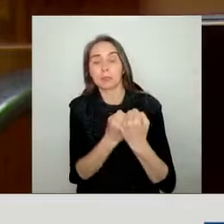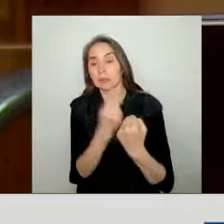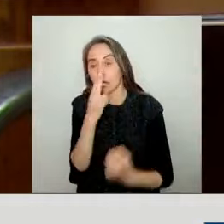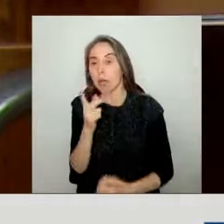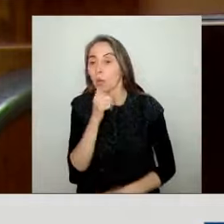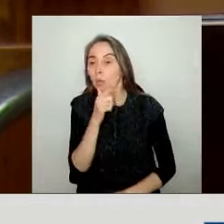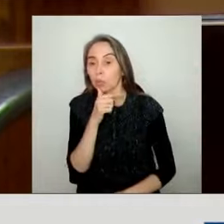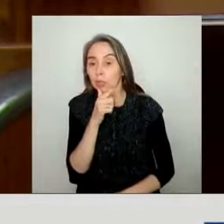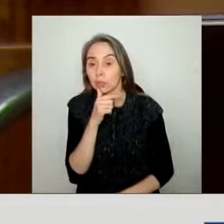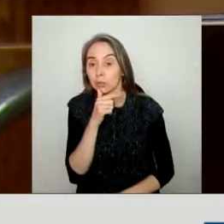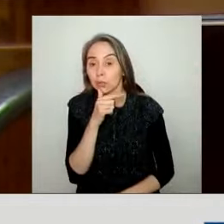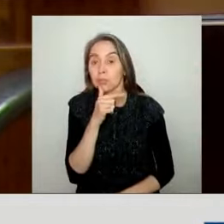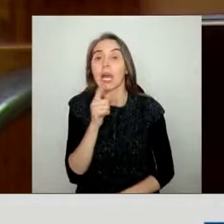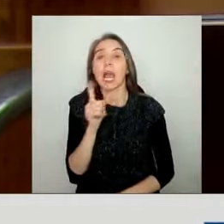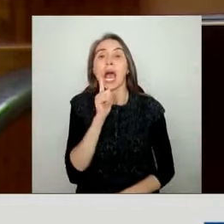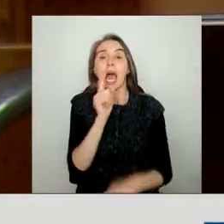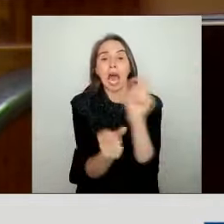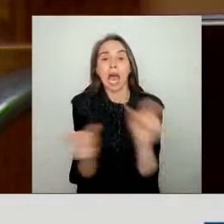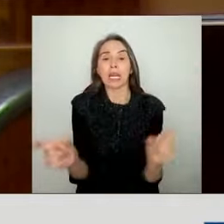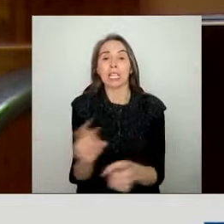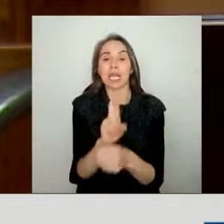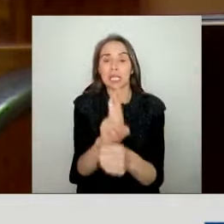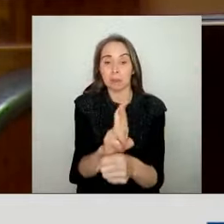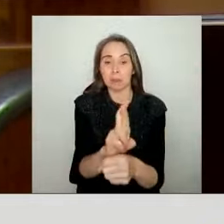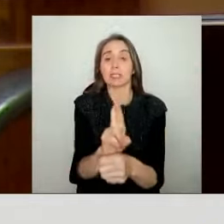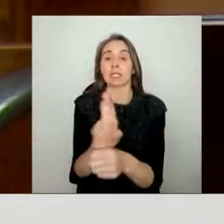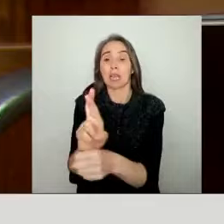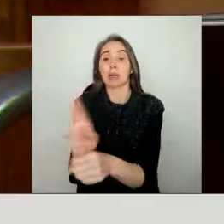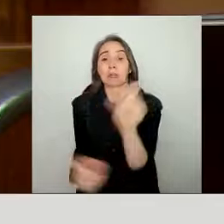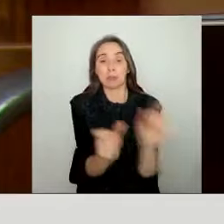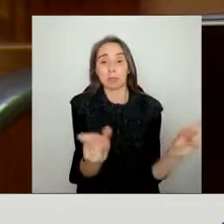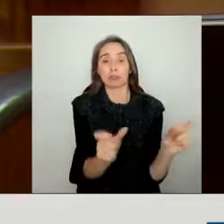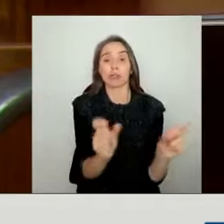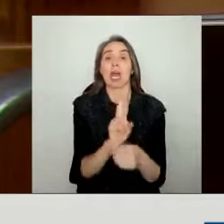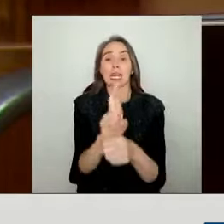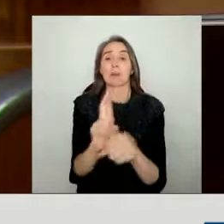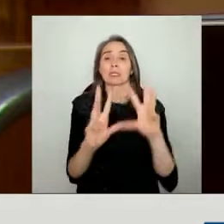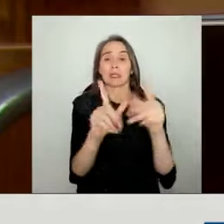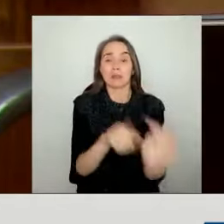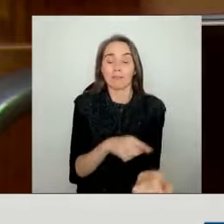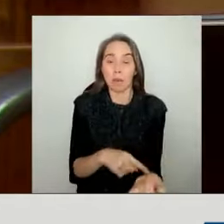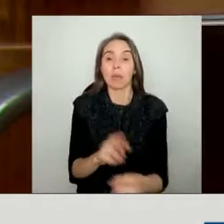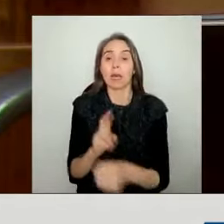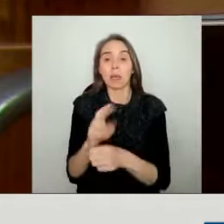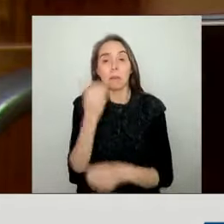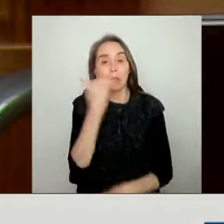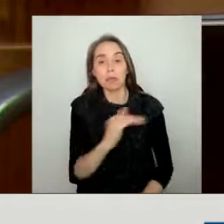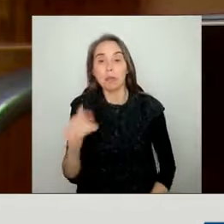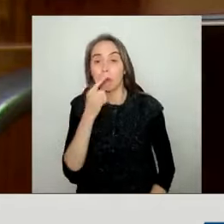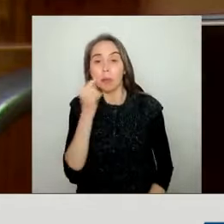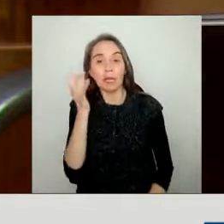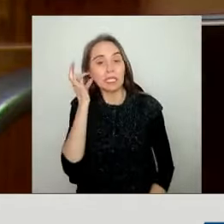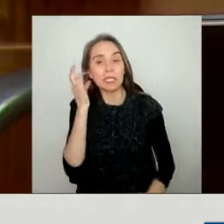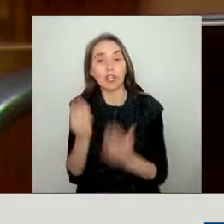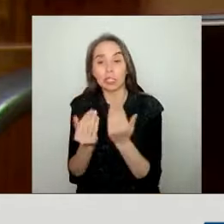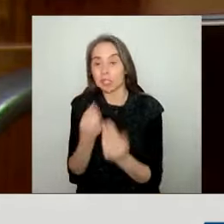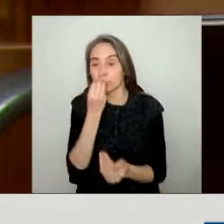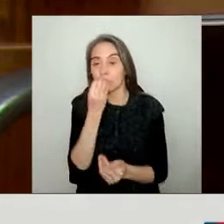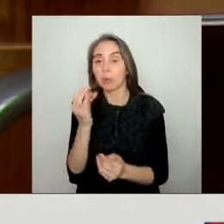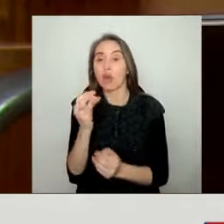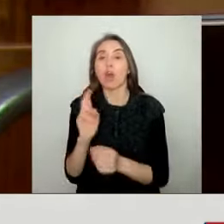A quién representan a las personas a las familias a los niños y niñas y sus necesidades nutricionales o a un par de